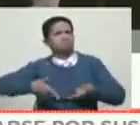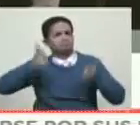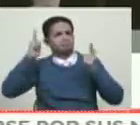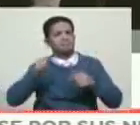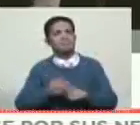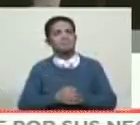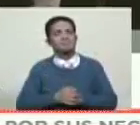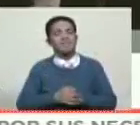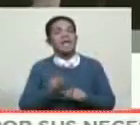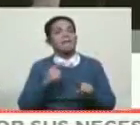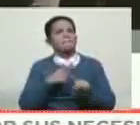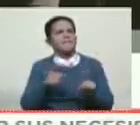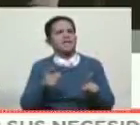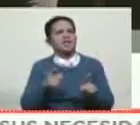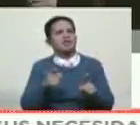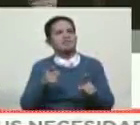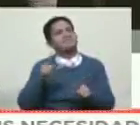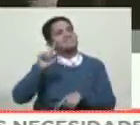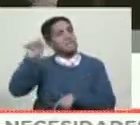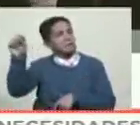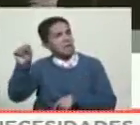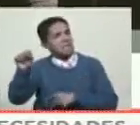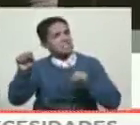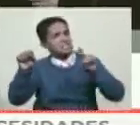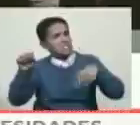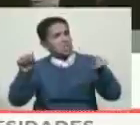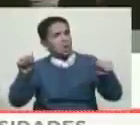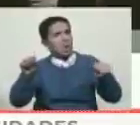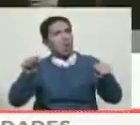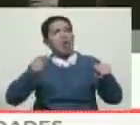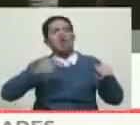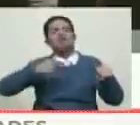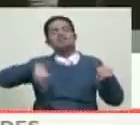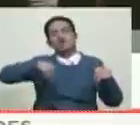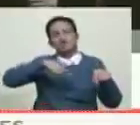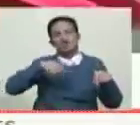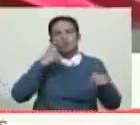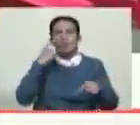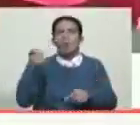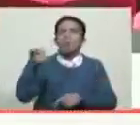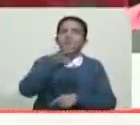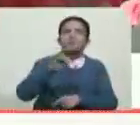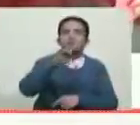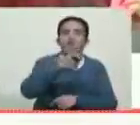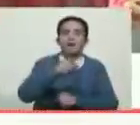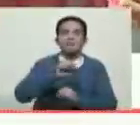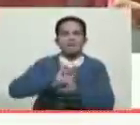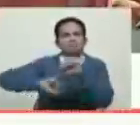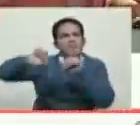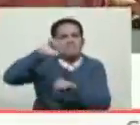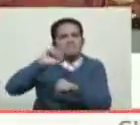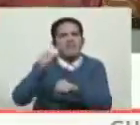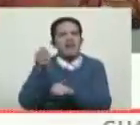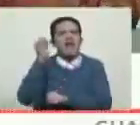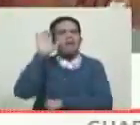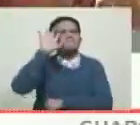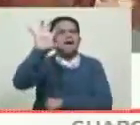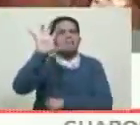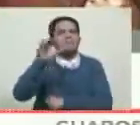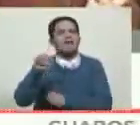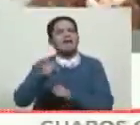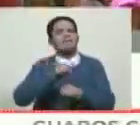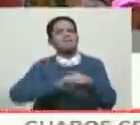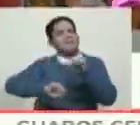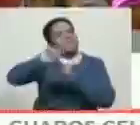para ustedes es salir de Venezuela, porque los vamos a buscar donde se metan. Vamos a defender nuestra patria, vamos a defender